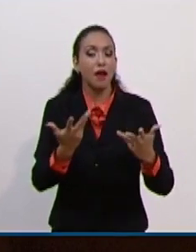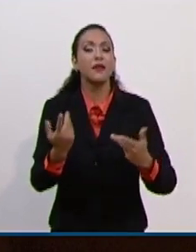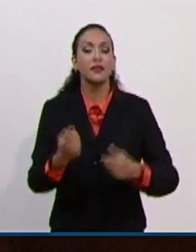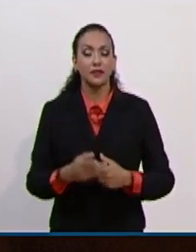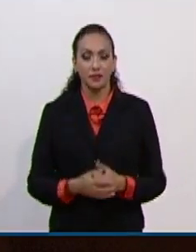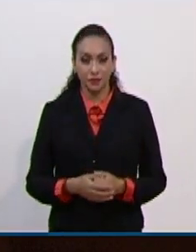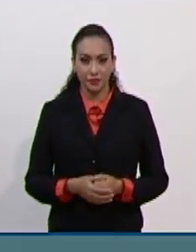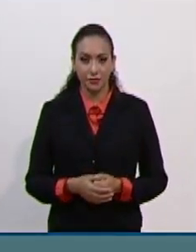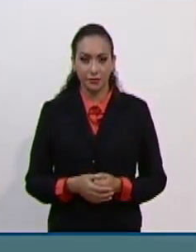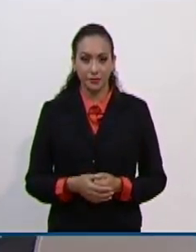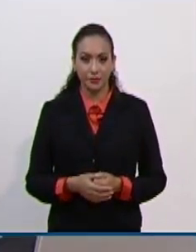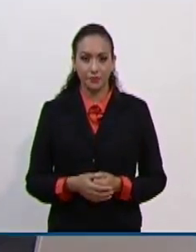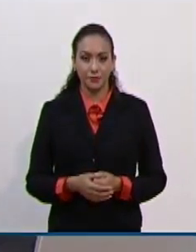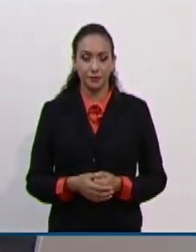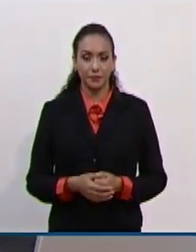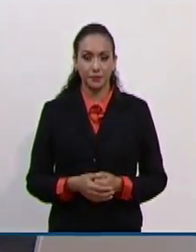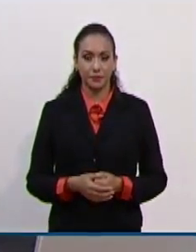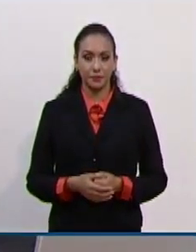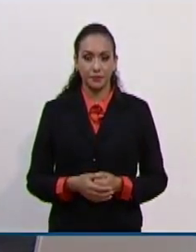atribuciones.